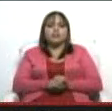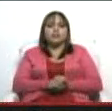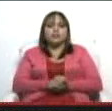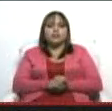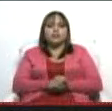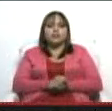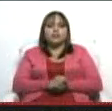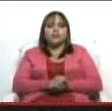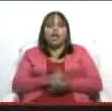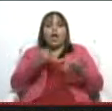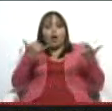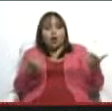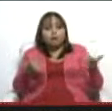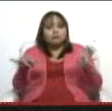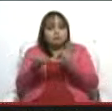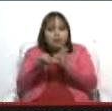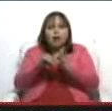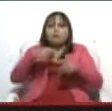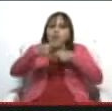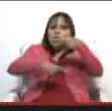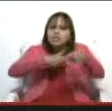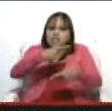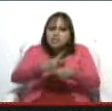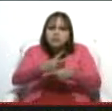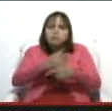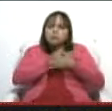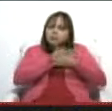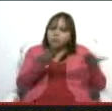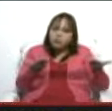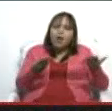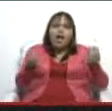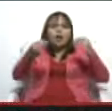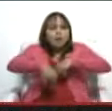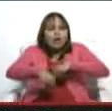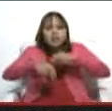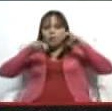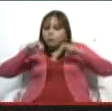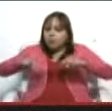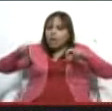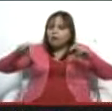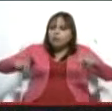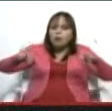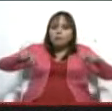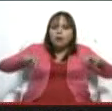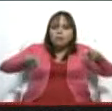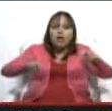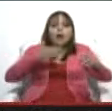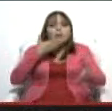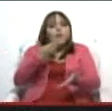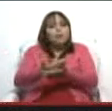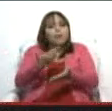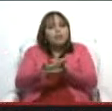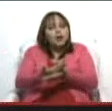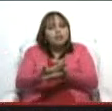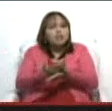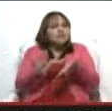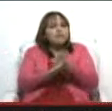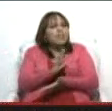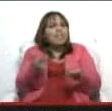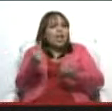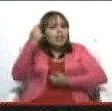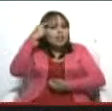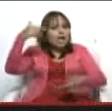un proceso nutritivo, a un proceso generoso de conformación de una propuesta de calendario